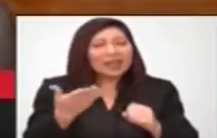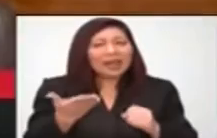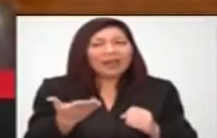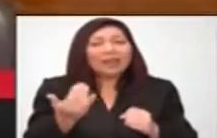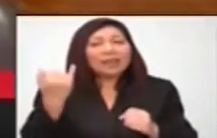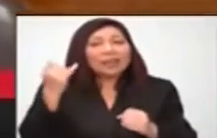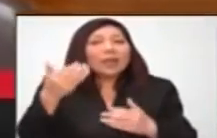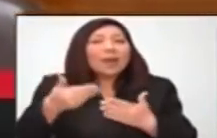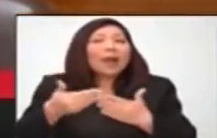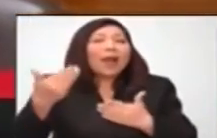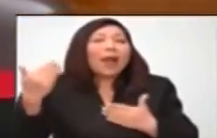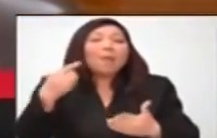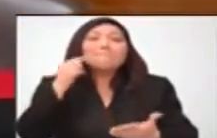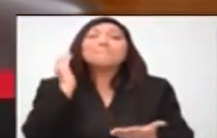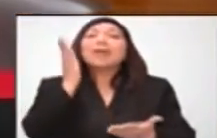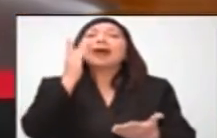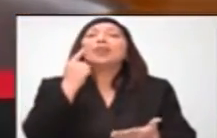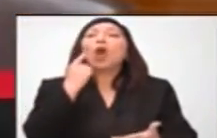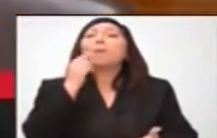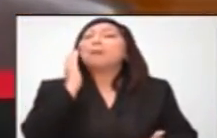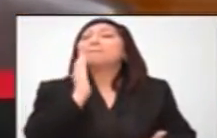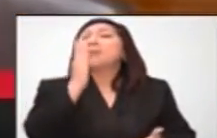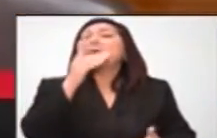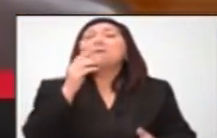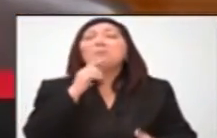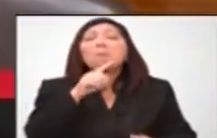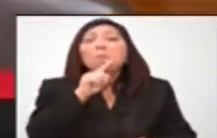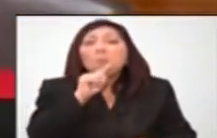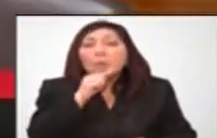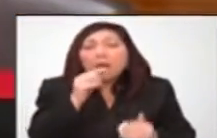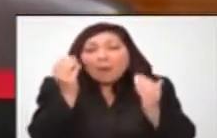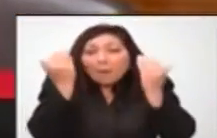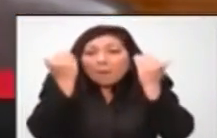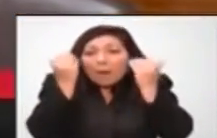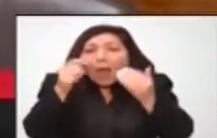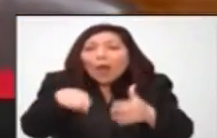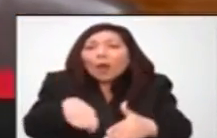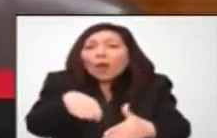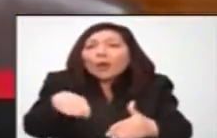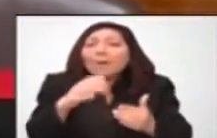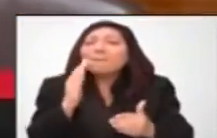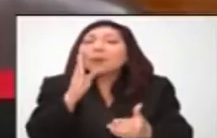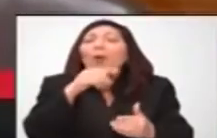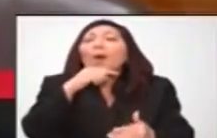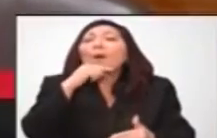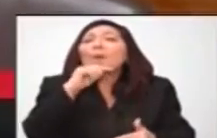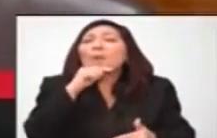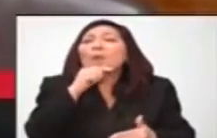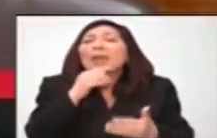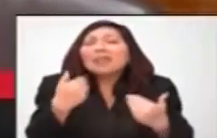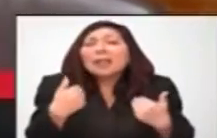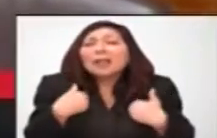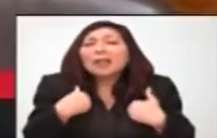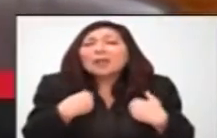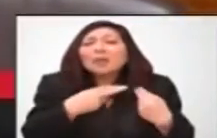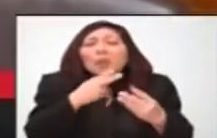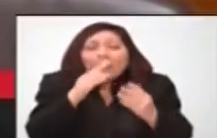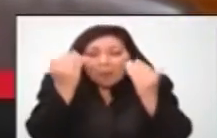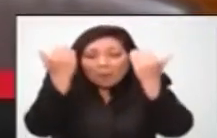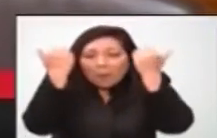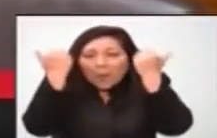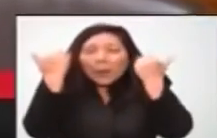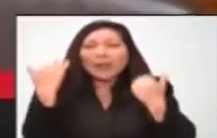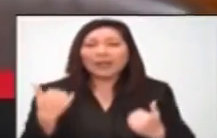era la ideología patriarcal, la que mandaba a las mujeres a estar en la cocina, la que mandaba a las mujeres a tener un rol de